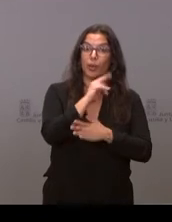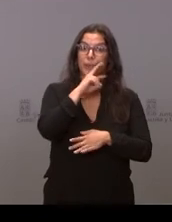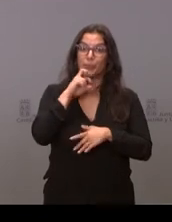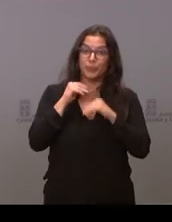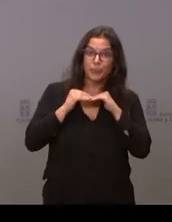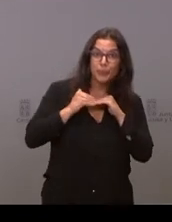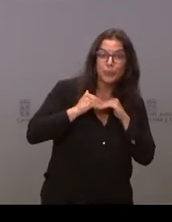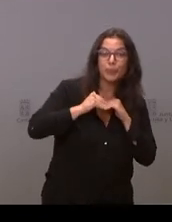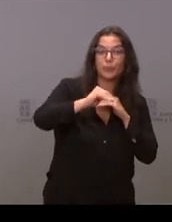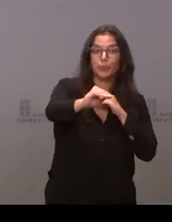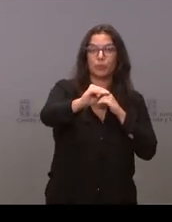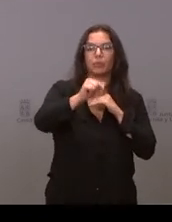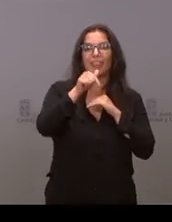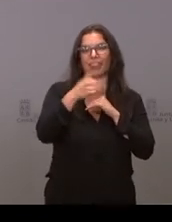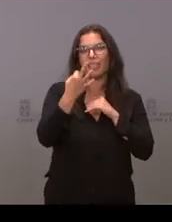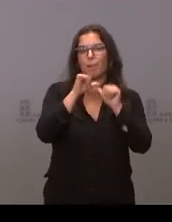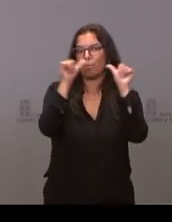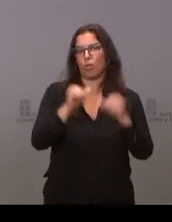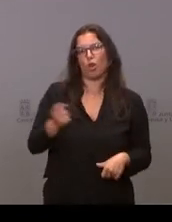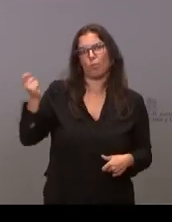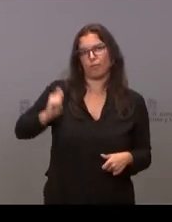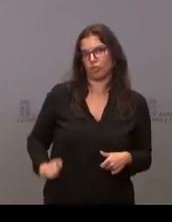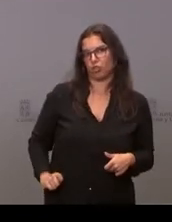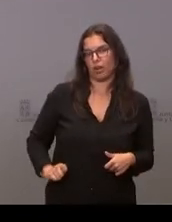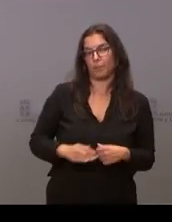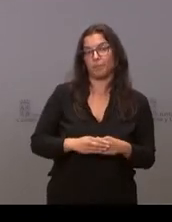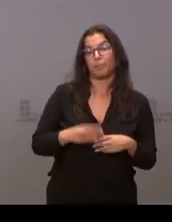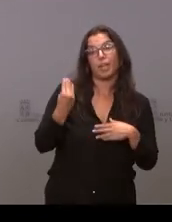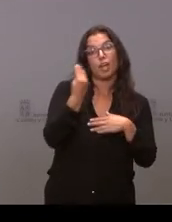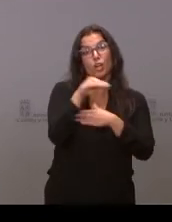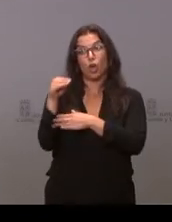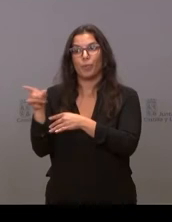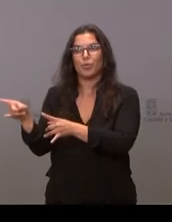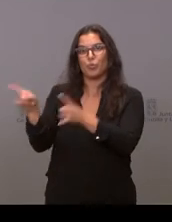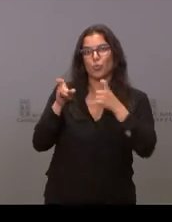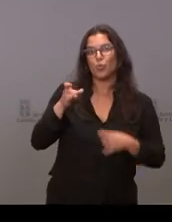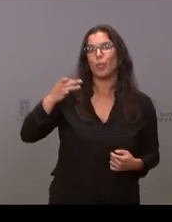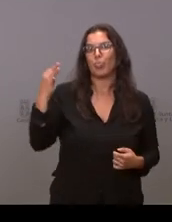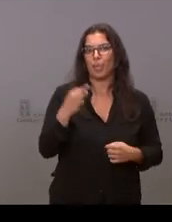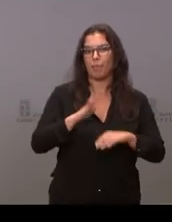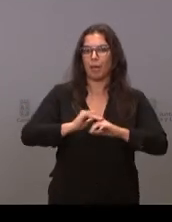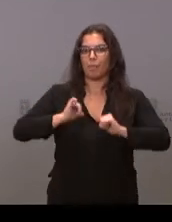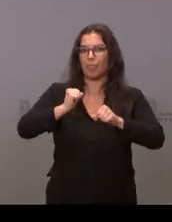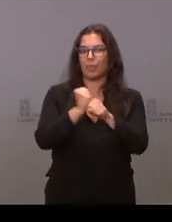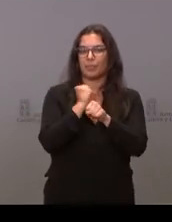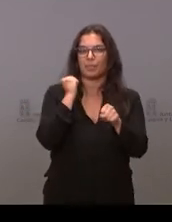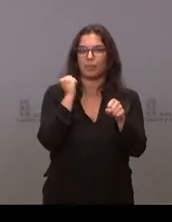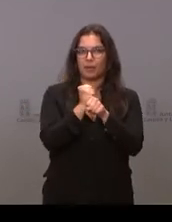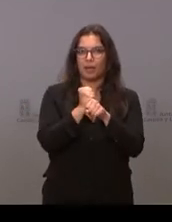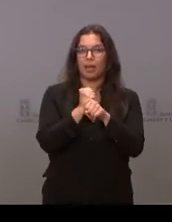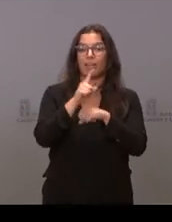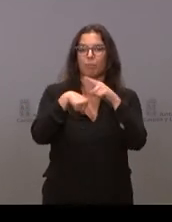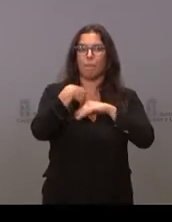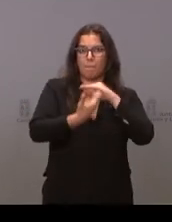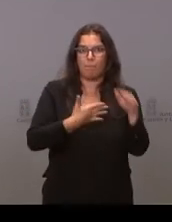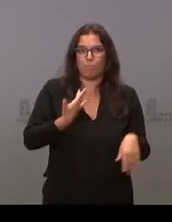que ser el modelo profesional. Los jóvenes tienen que incorporarse a una actividad que les permita vivir.